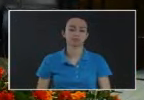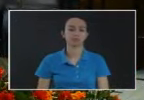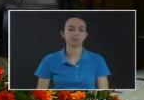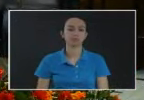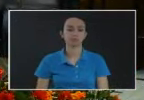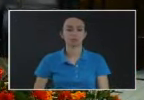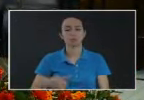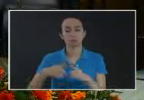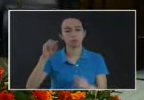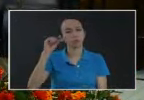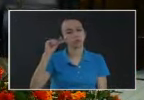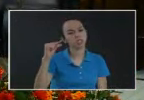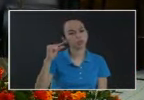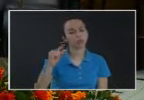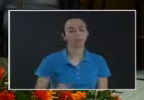Por escasez.